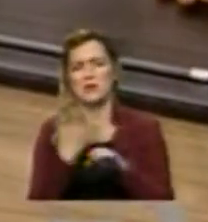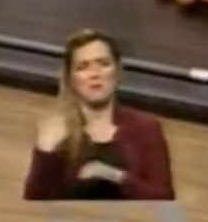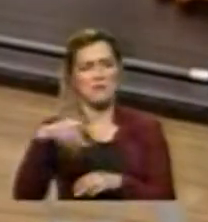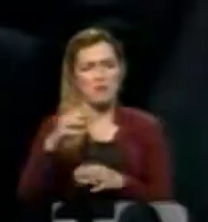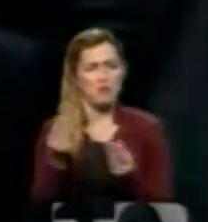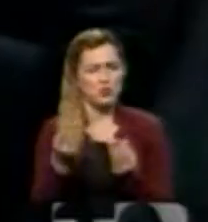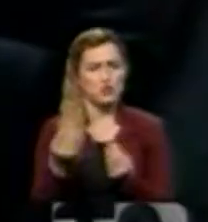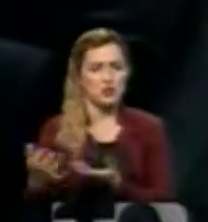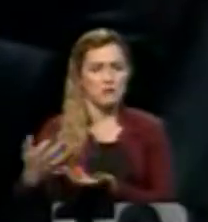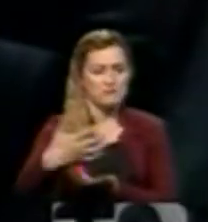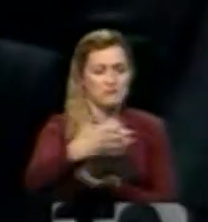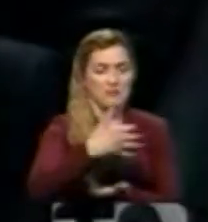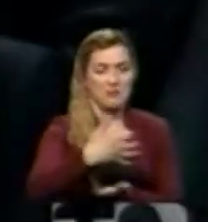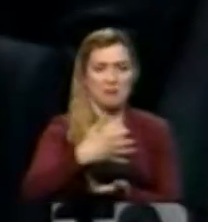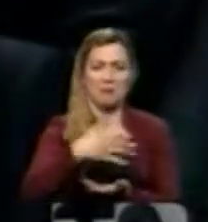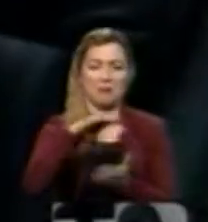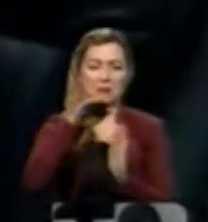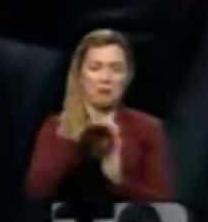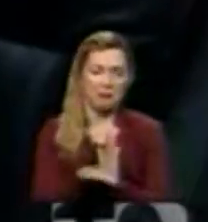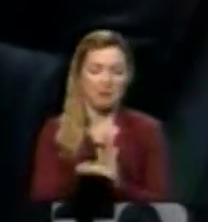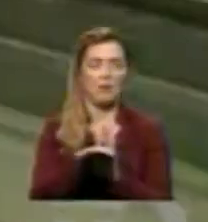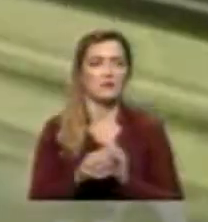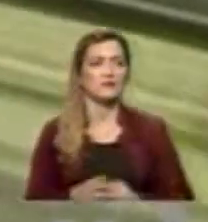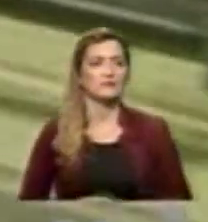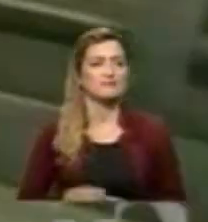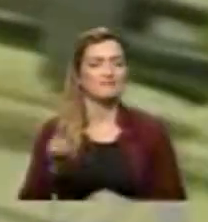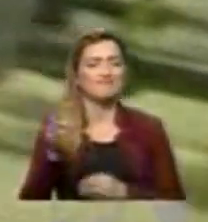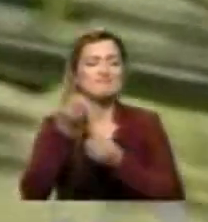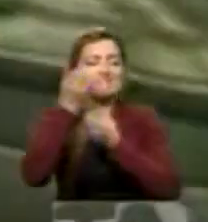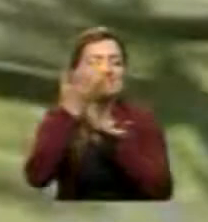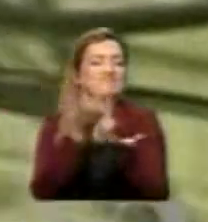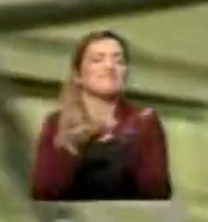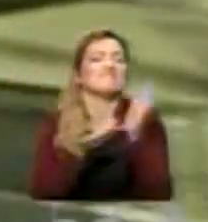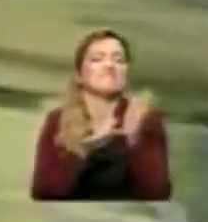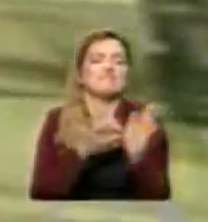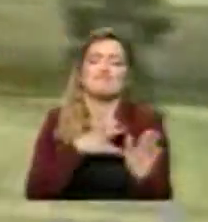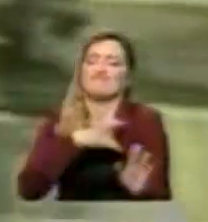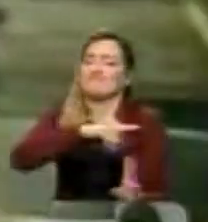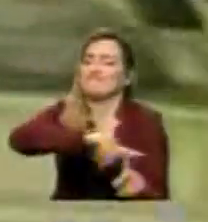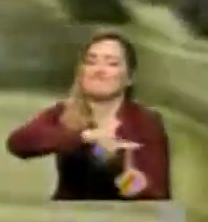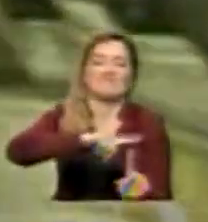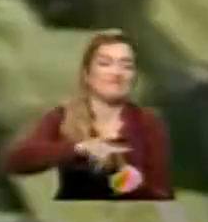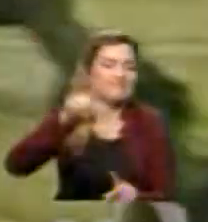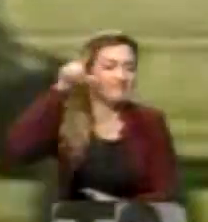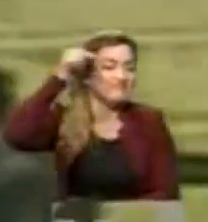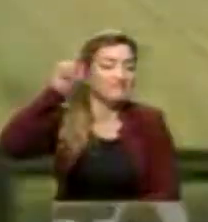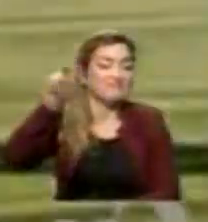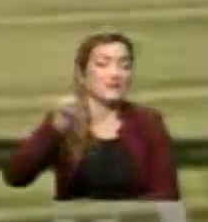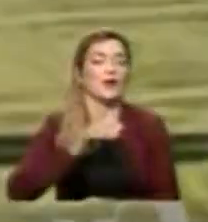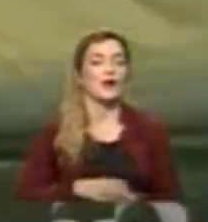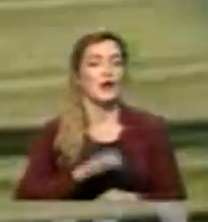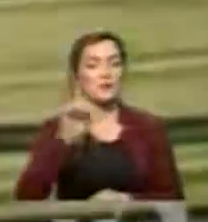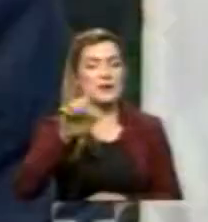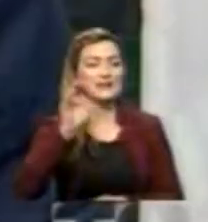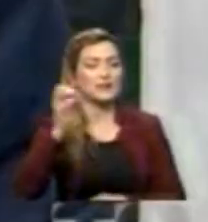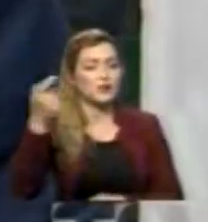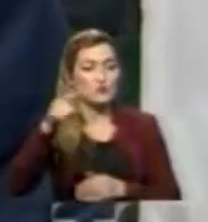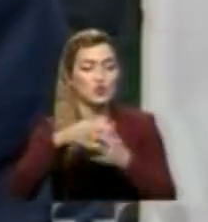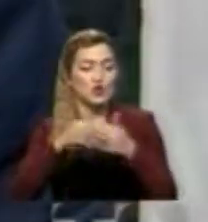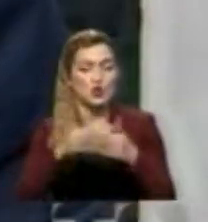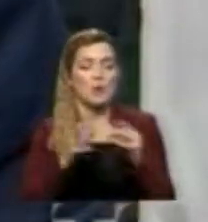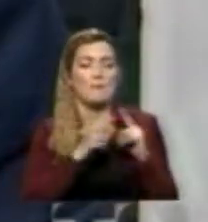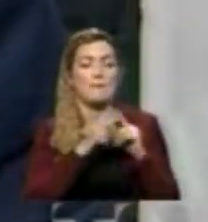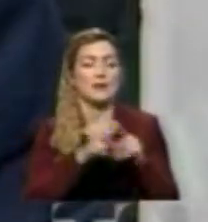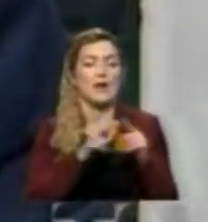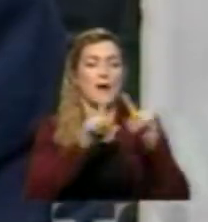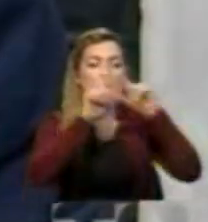a los anuncios optimistas que se hicieron a inicios de año, como por ejemplo, recaudar 1.000 millones de dólares por concesiones. Las